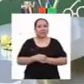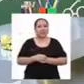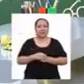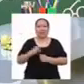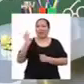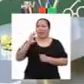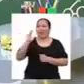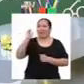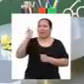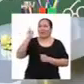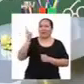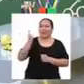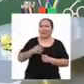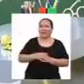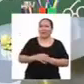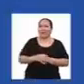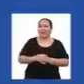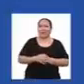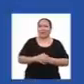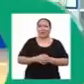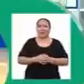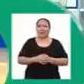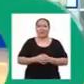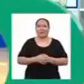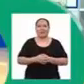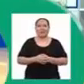Hola profesora.